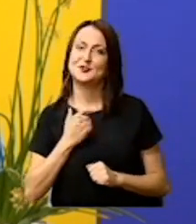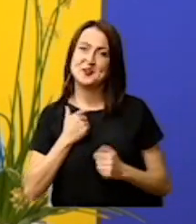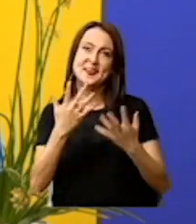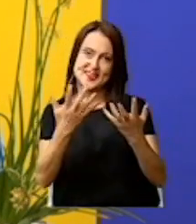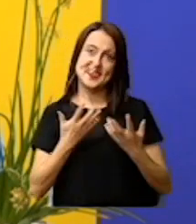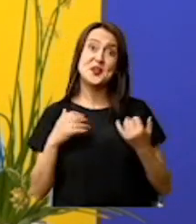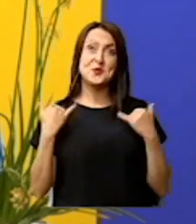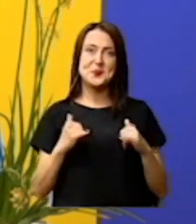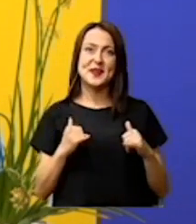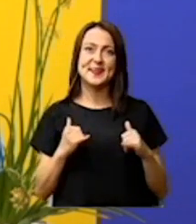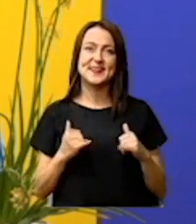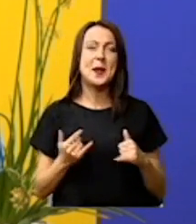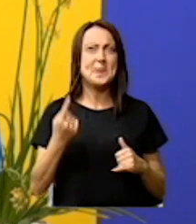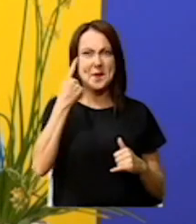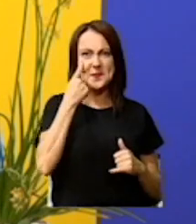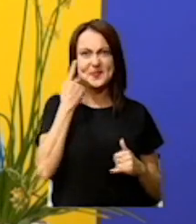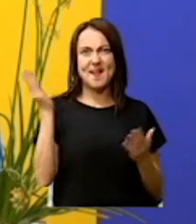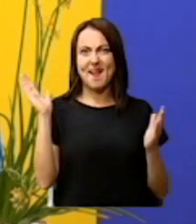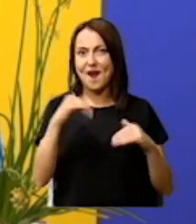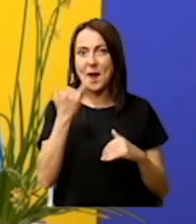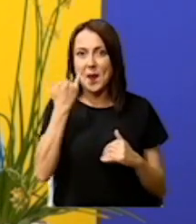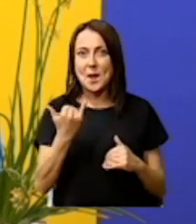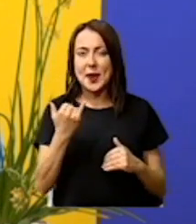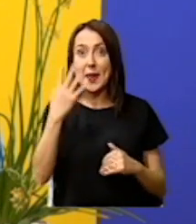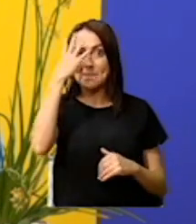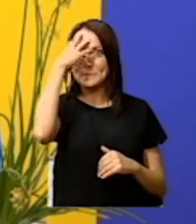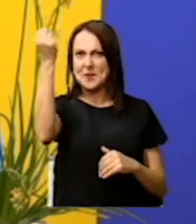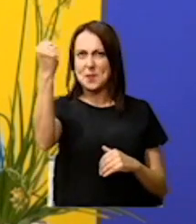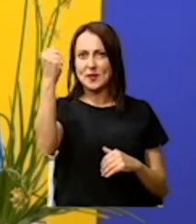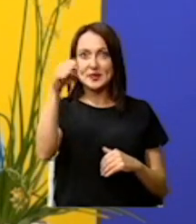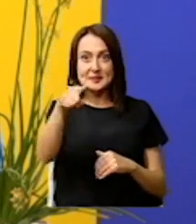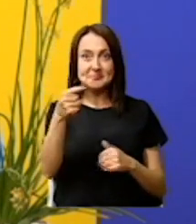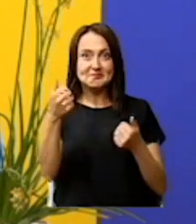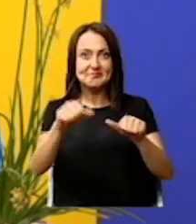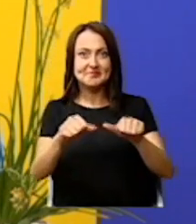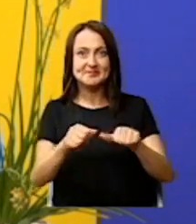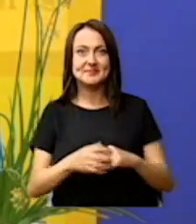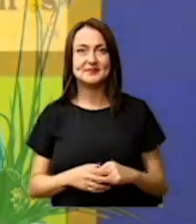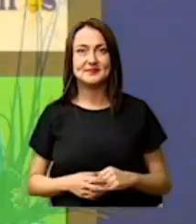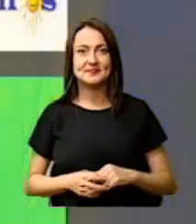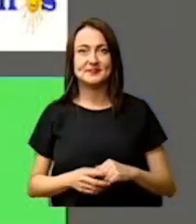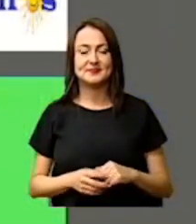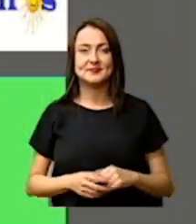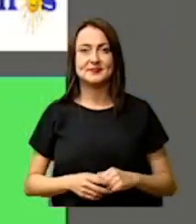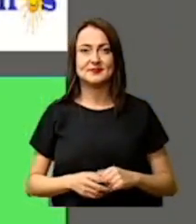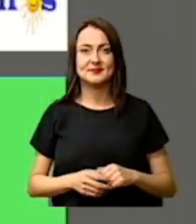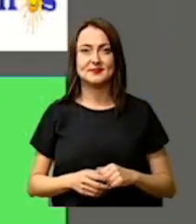jugar. Vamos a jugar con una memoria. ¿Qué les parece?